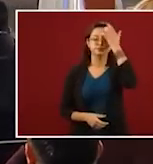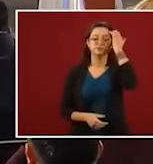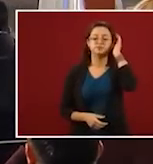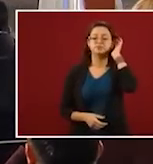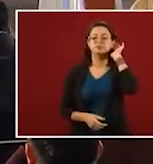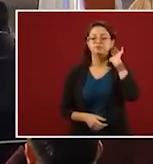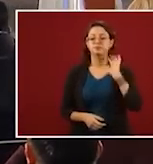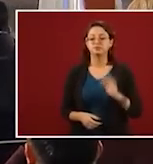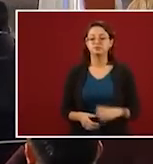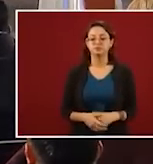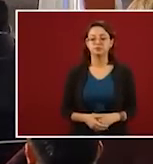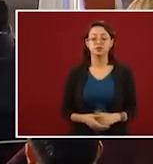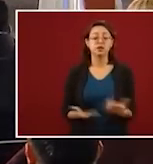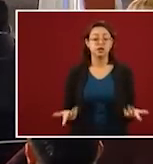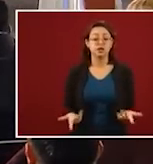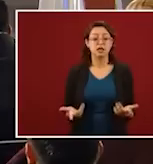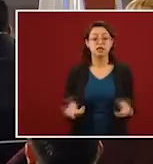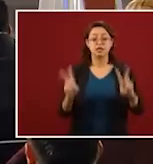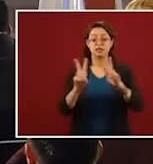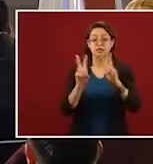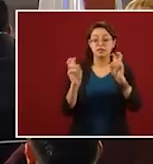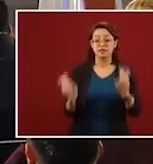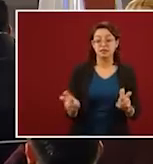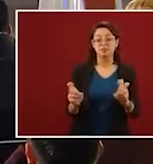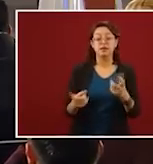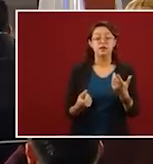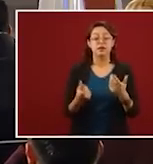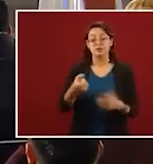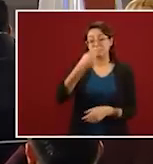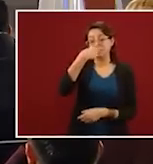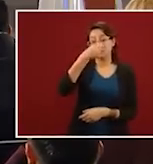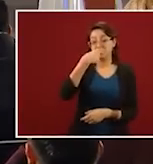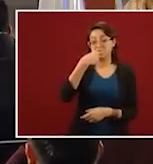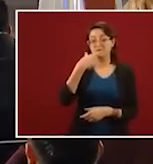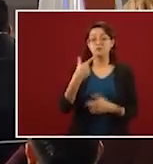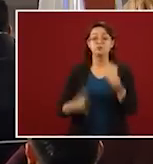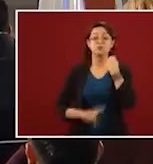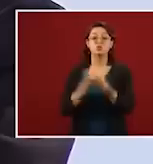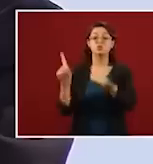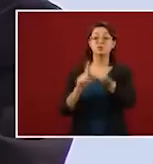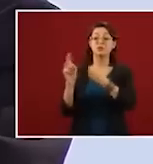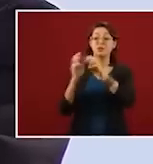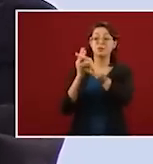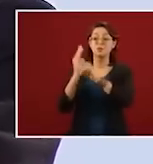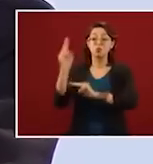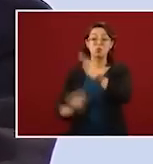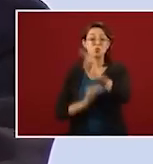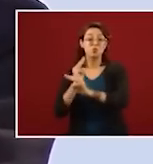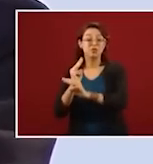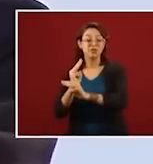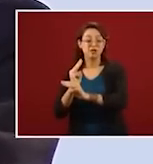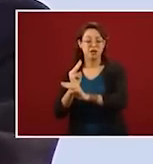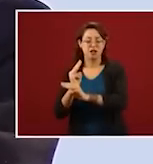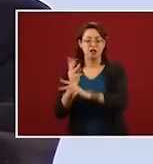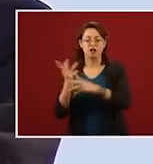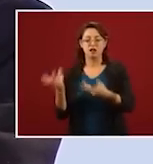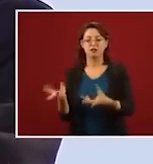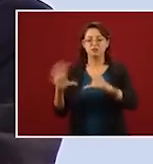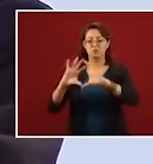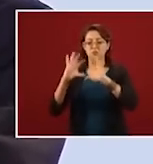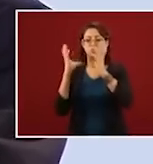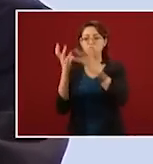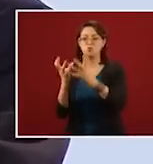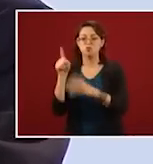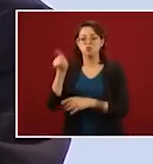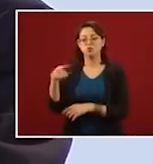un problema mundial que primero tenemos que tener también muy claro. En el mundo, el mercado de medicamentos oncológicos también